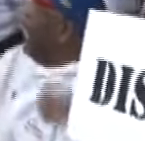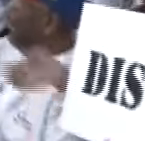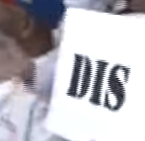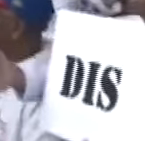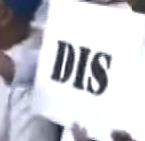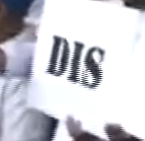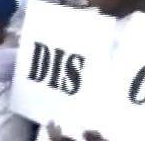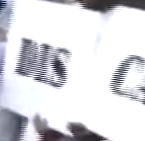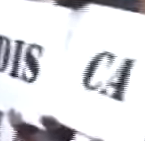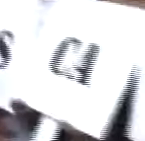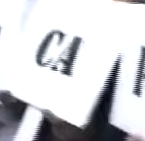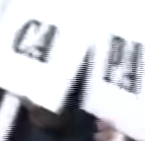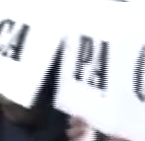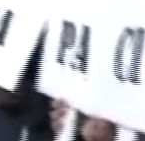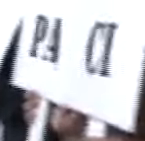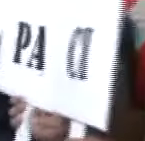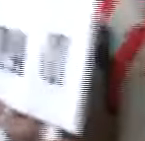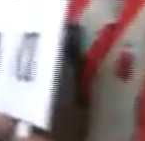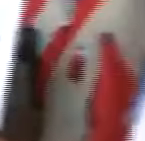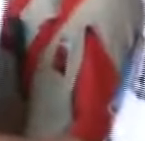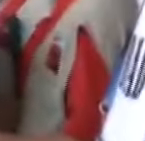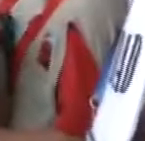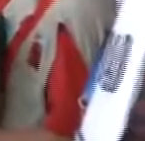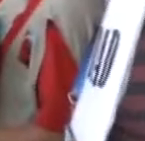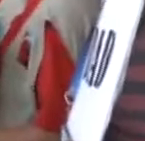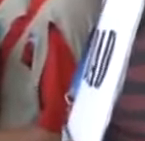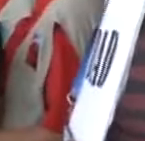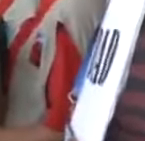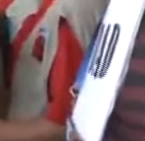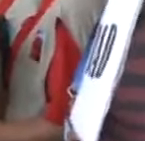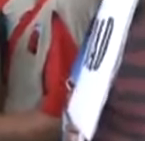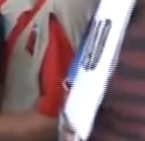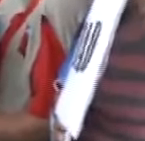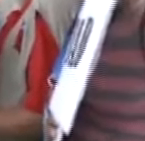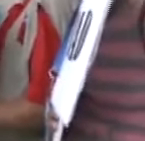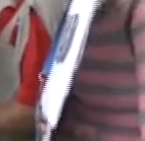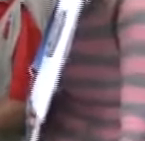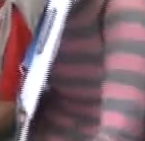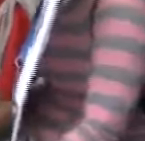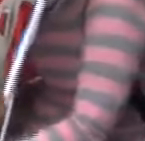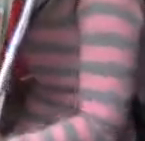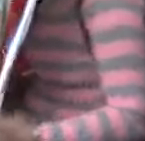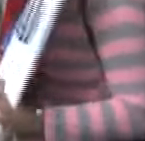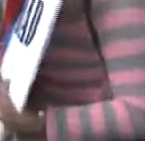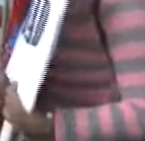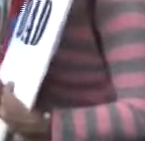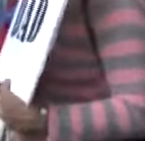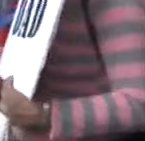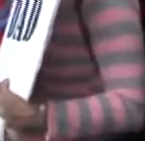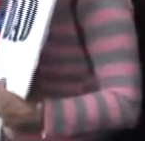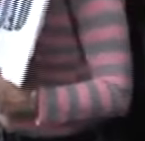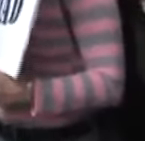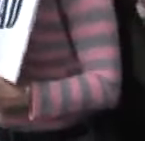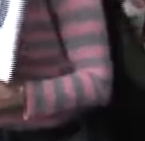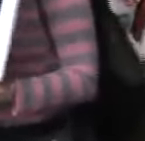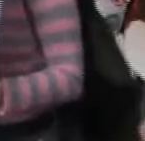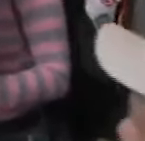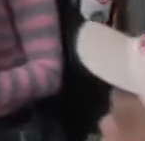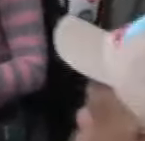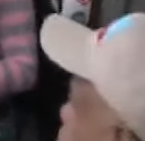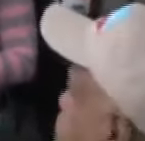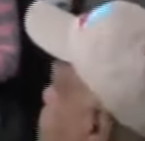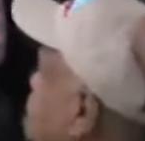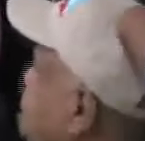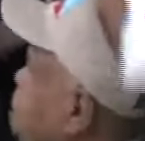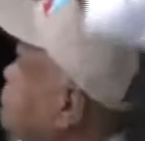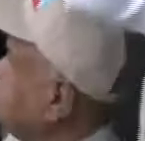a ver las tomas desde el Palacio Federal Legislativo del recorrido del presidente de la Asamblea Nacional y